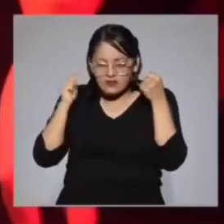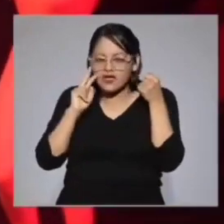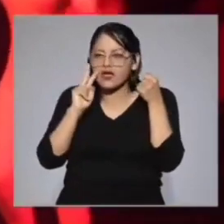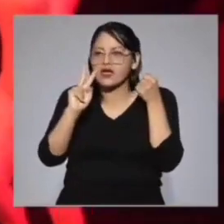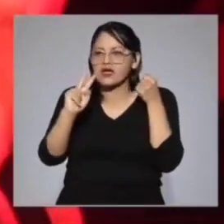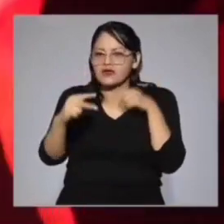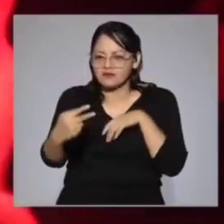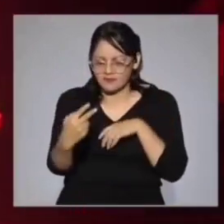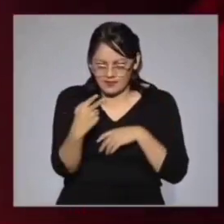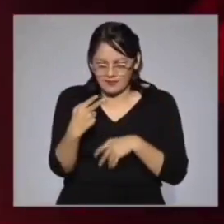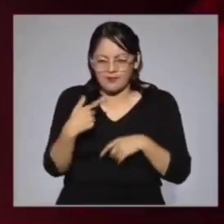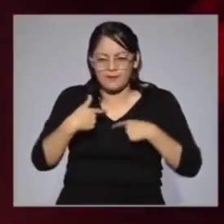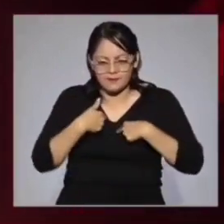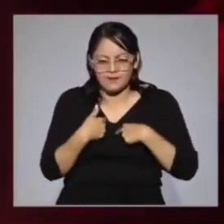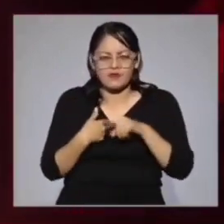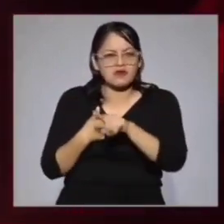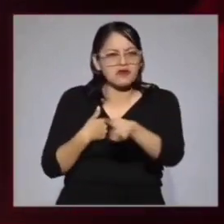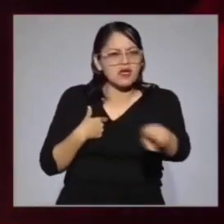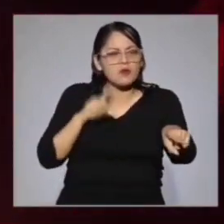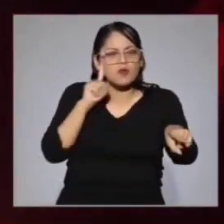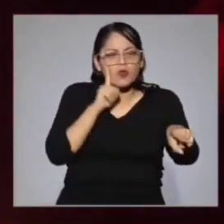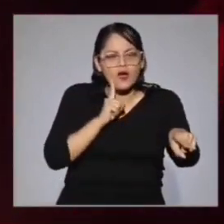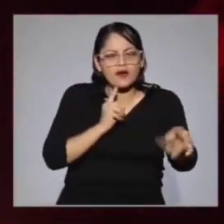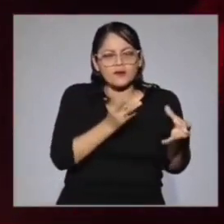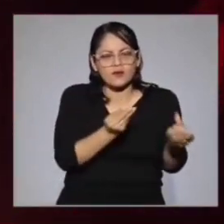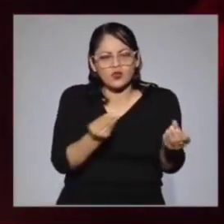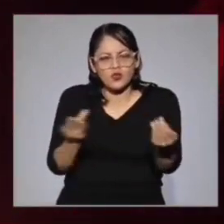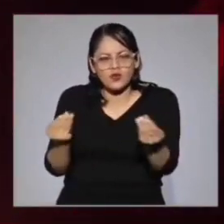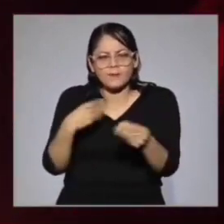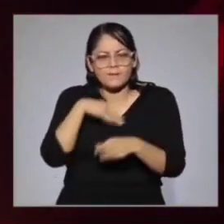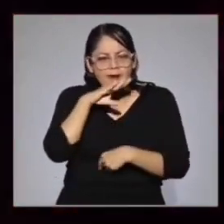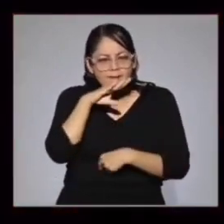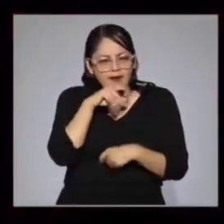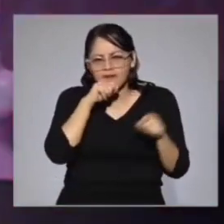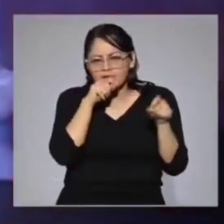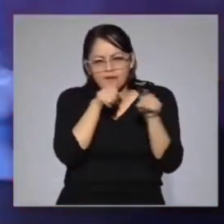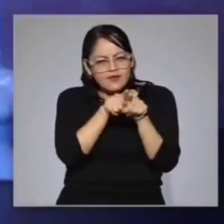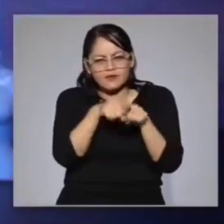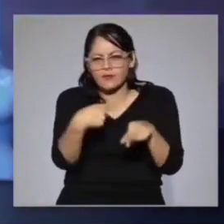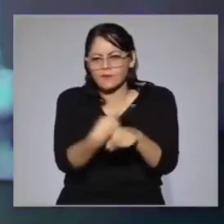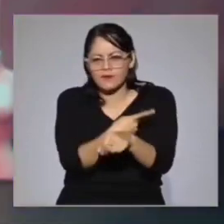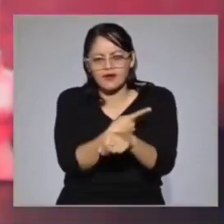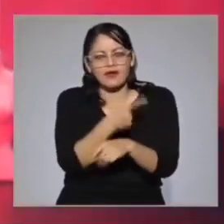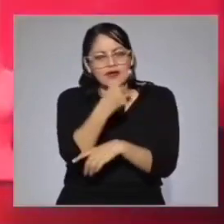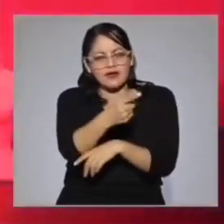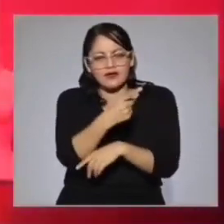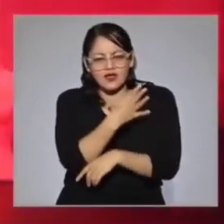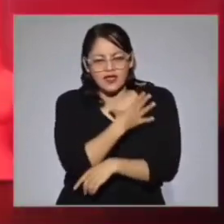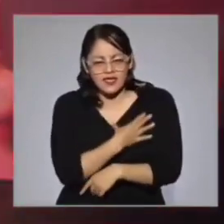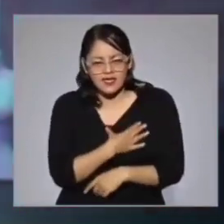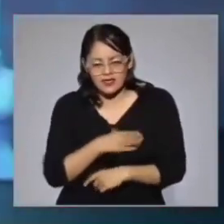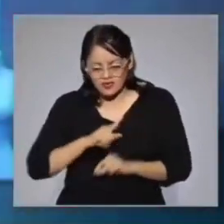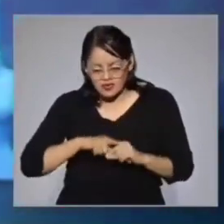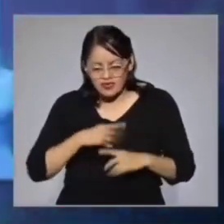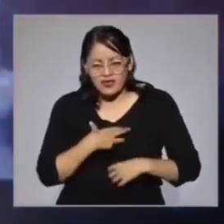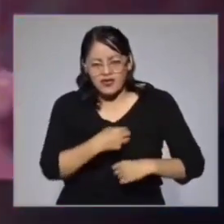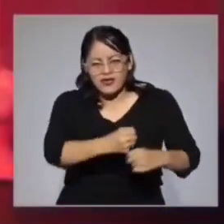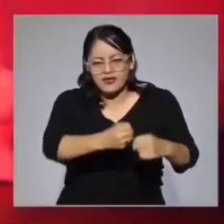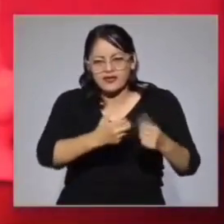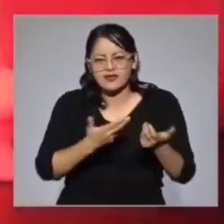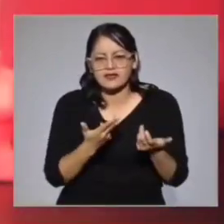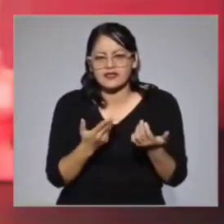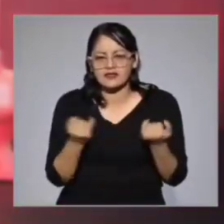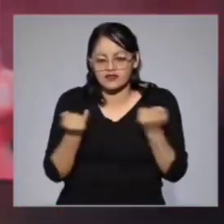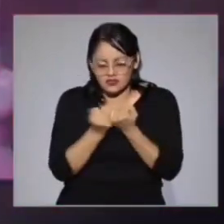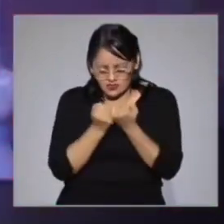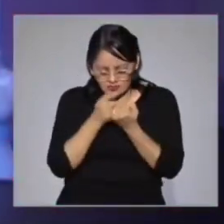verme a mí, ver a muchas mujeres y muchas madres que están pasando por lo mismo, a las que les arrebatan a sus hijos, quitarme esta